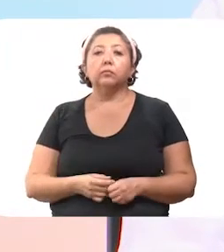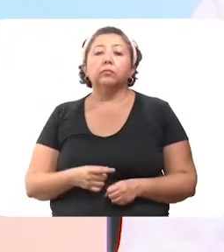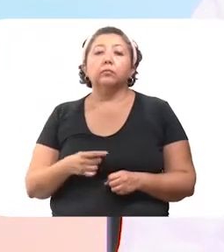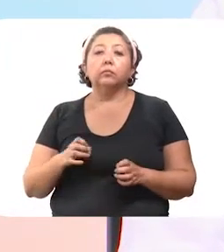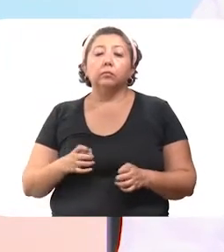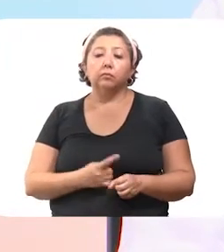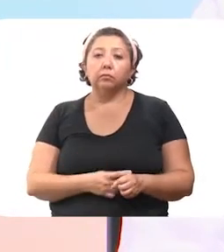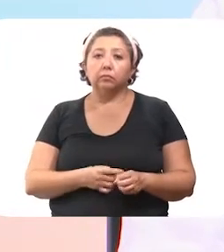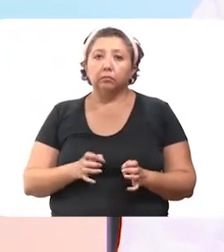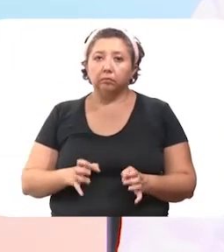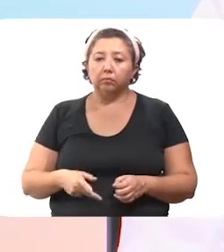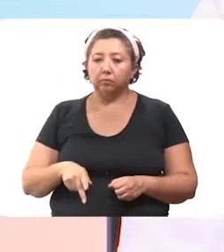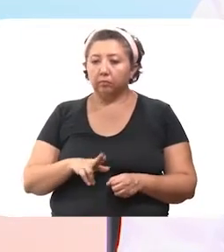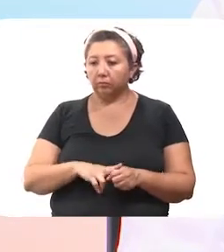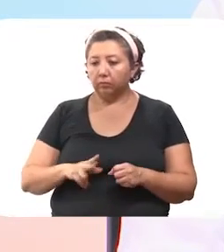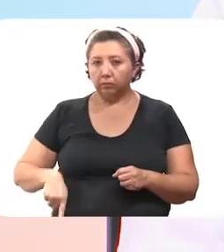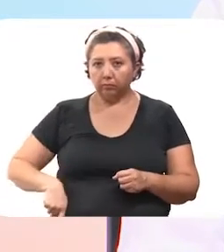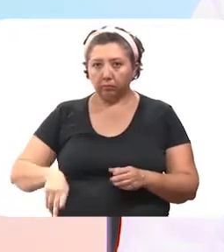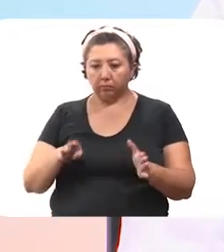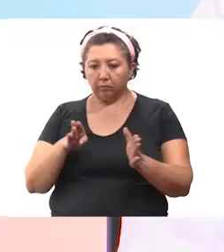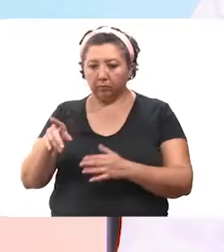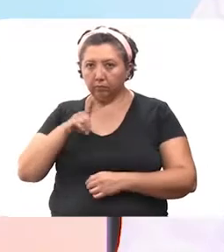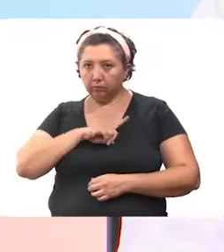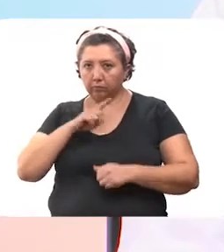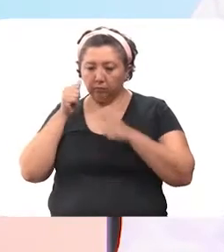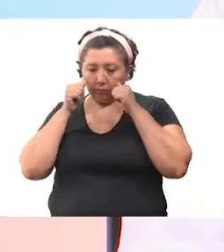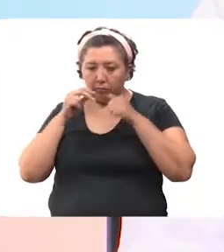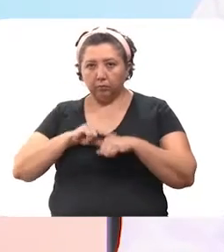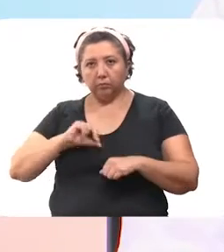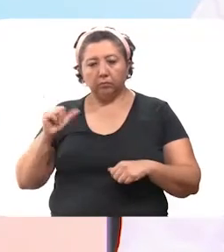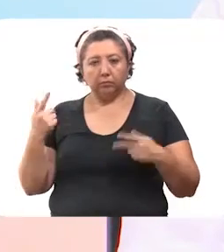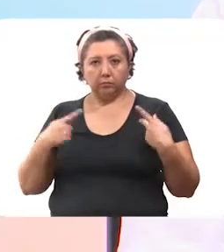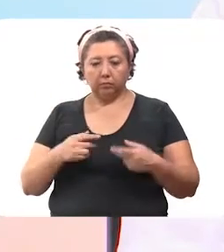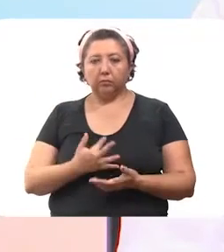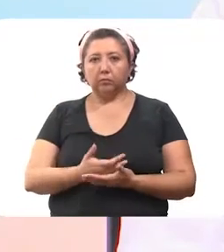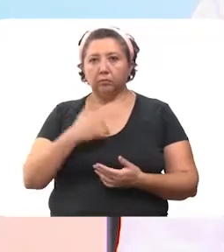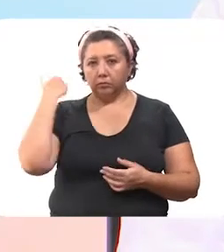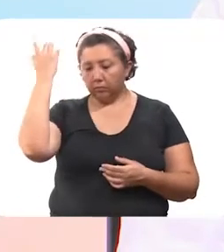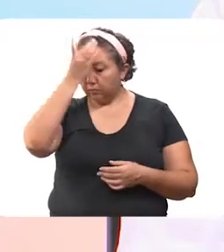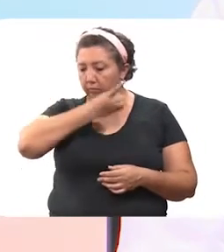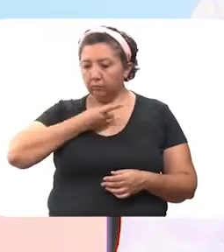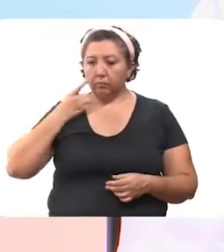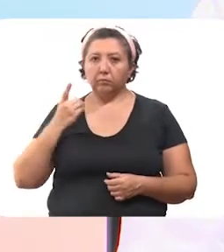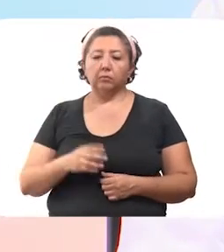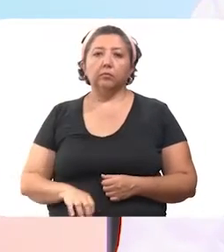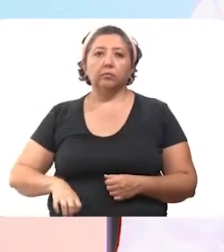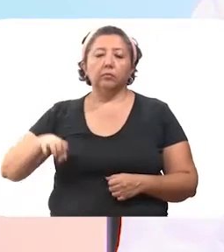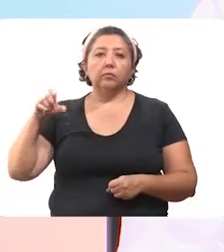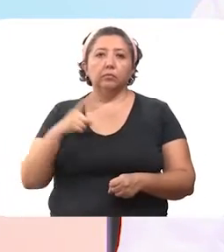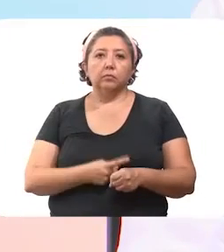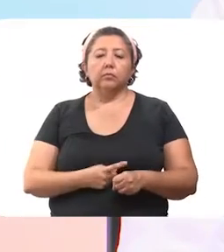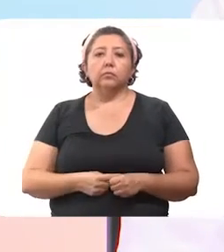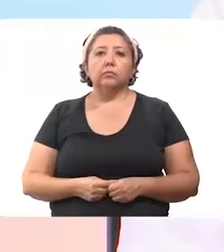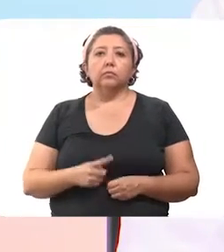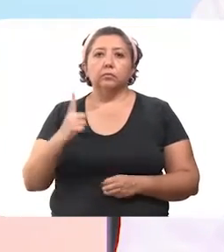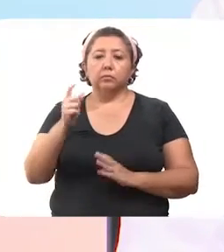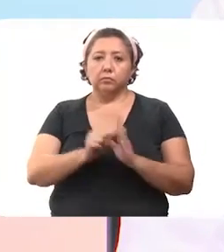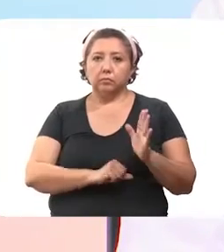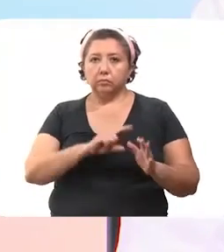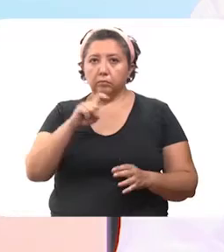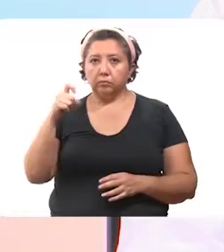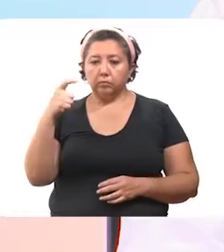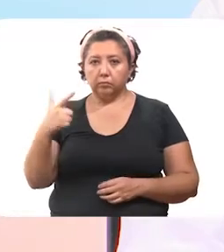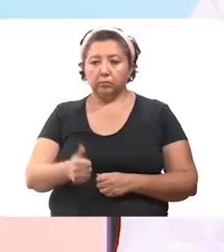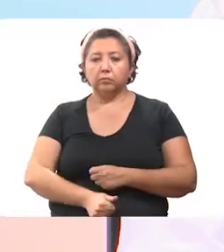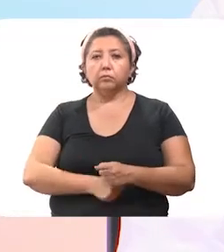positivos están en hospitales públicos y en aislamiento total. Hay otros pacientes a la espera de diagnóstico. El rango de edad de los casos es de un